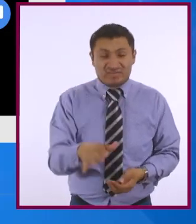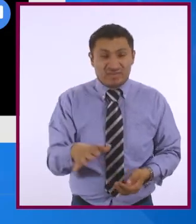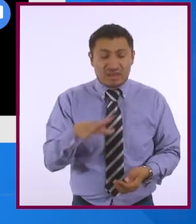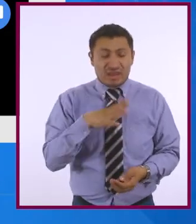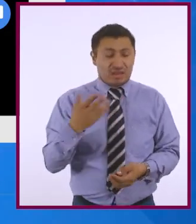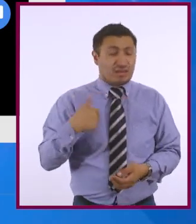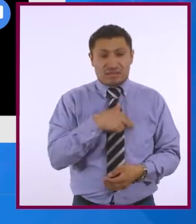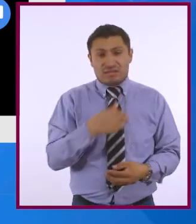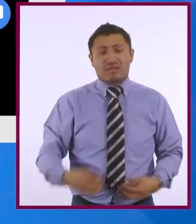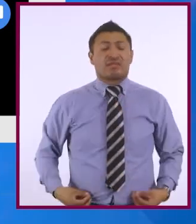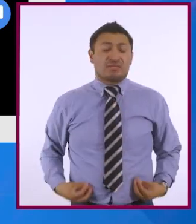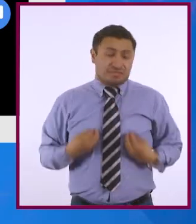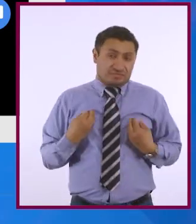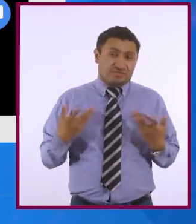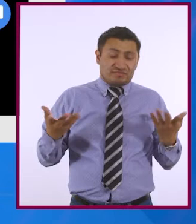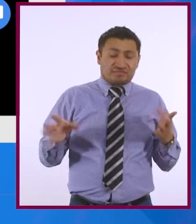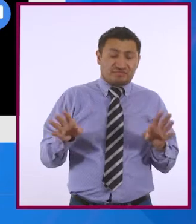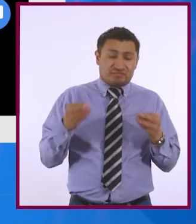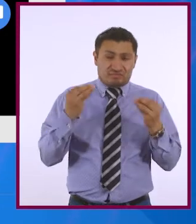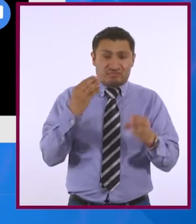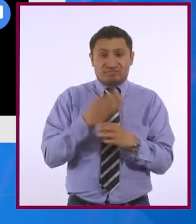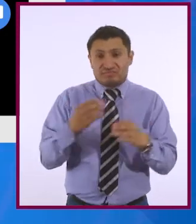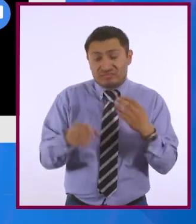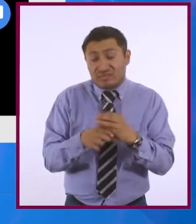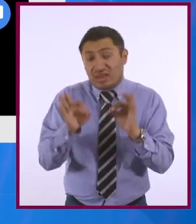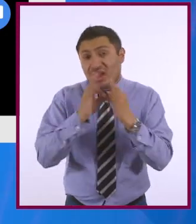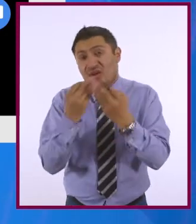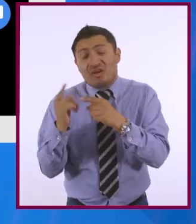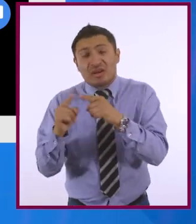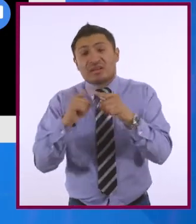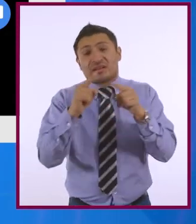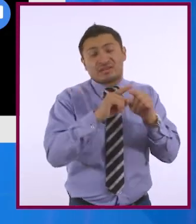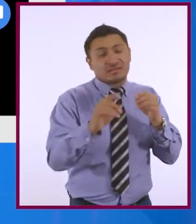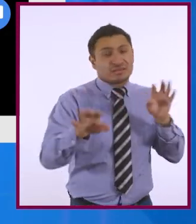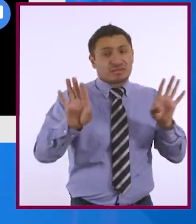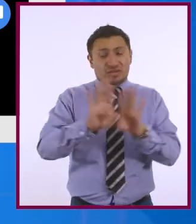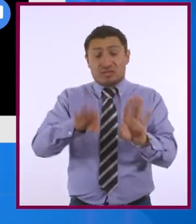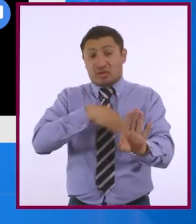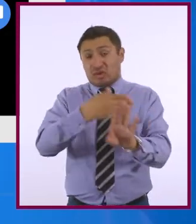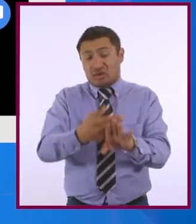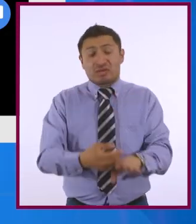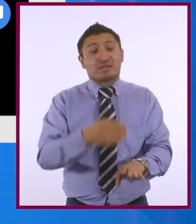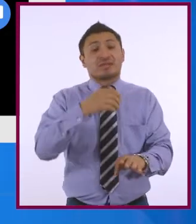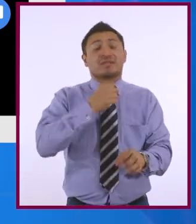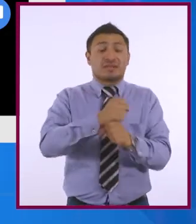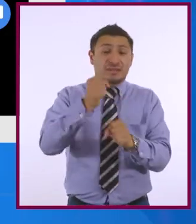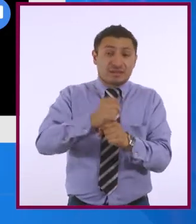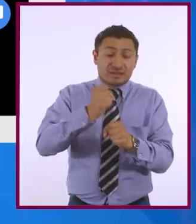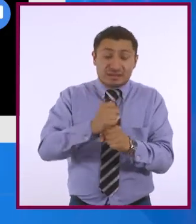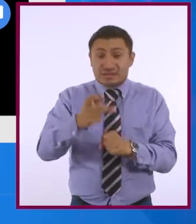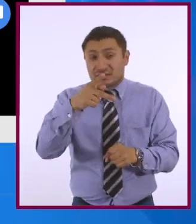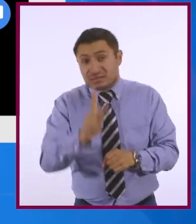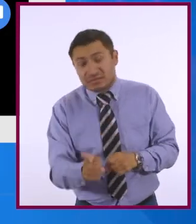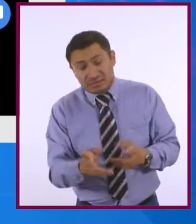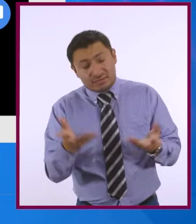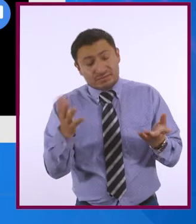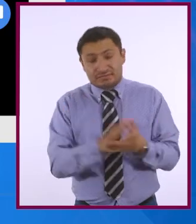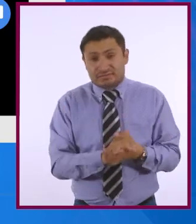estamos viviendo ahorita muchas manifestaciones o movimientos en contra de esta violencia que ya se lleva,